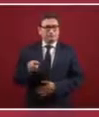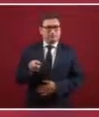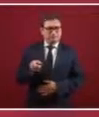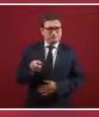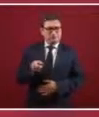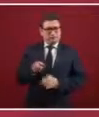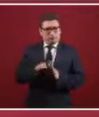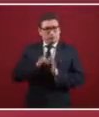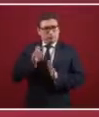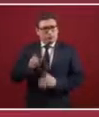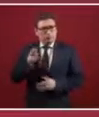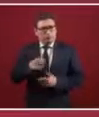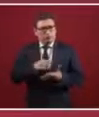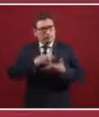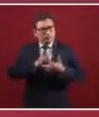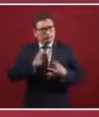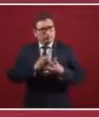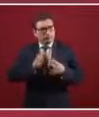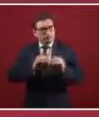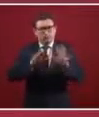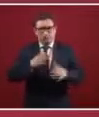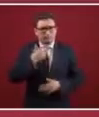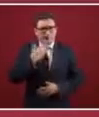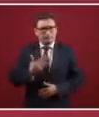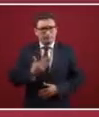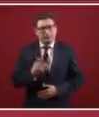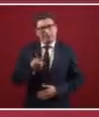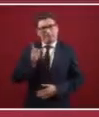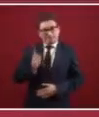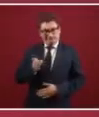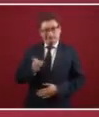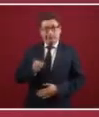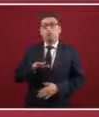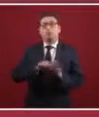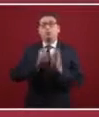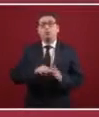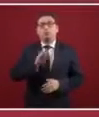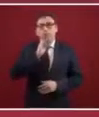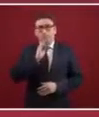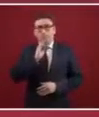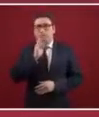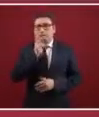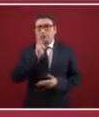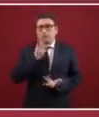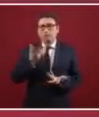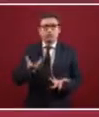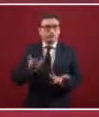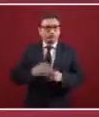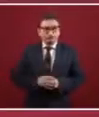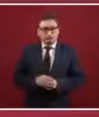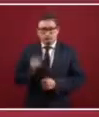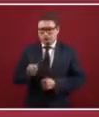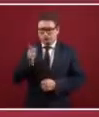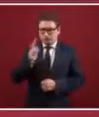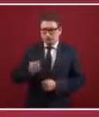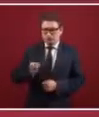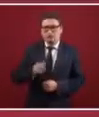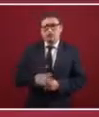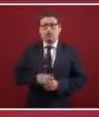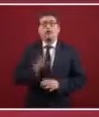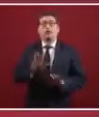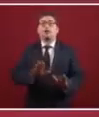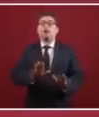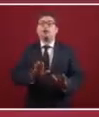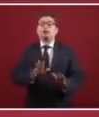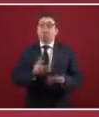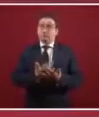se argumenta bien con él, si la mamá o el papá ¿sí? quiere imponer algo,